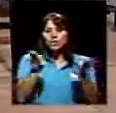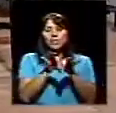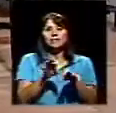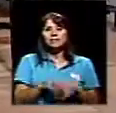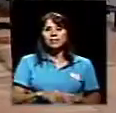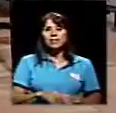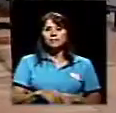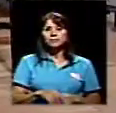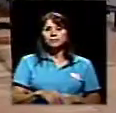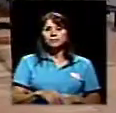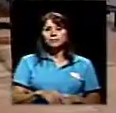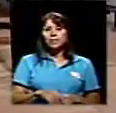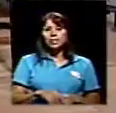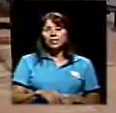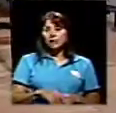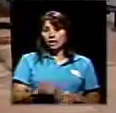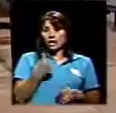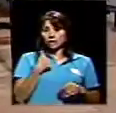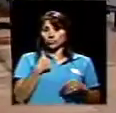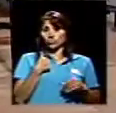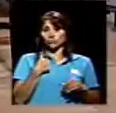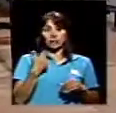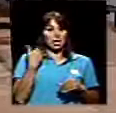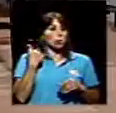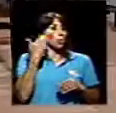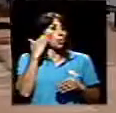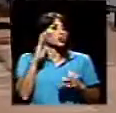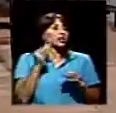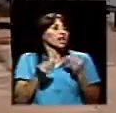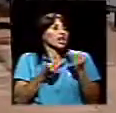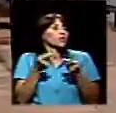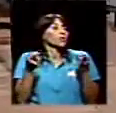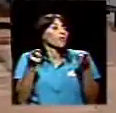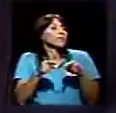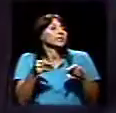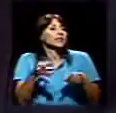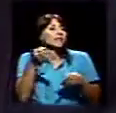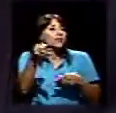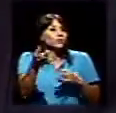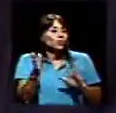y que yo, que no tengo bola de cristal, lo que tengo es un vaso de cristal,